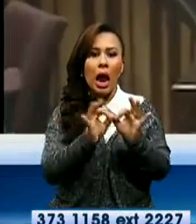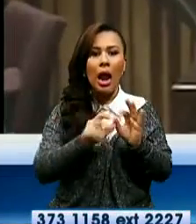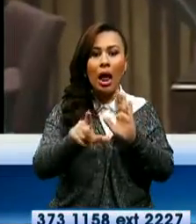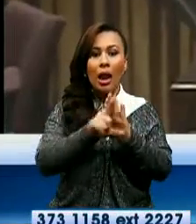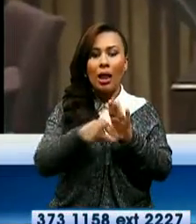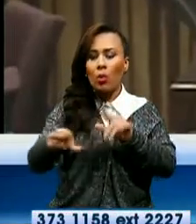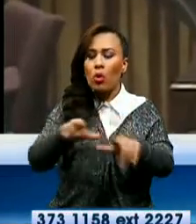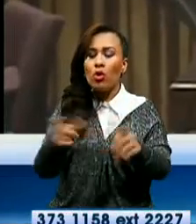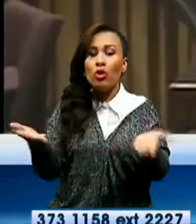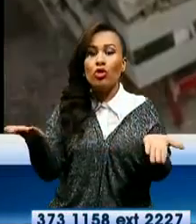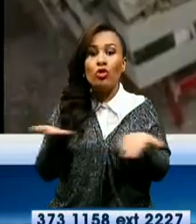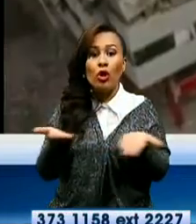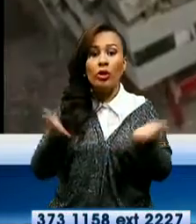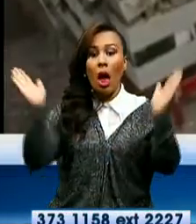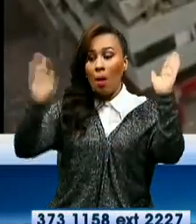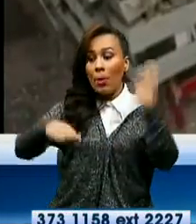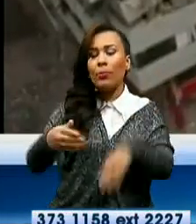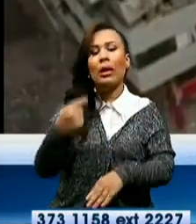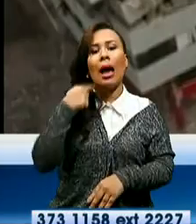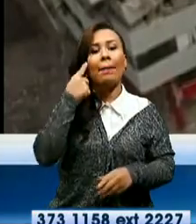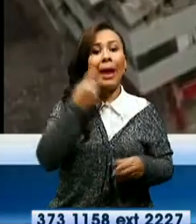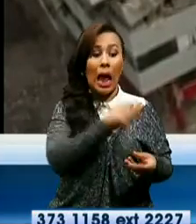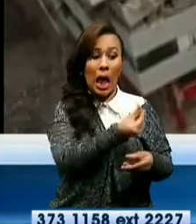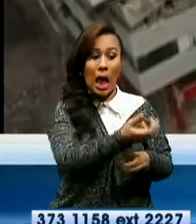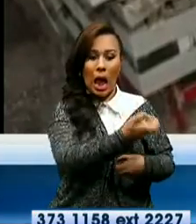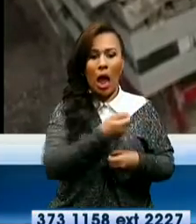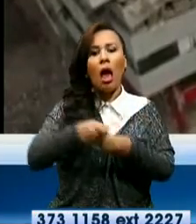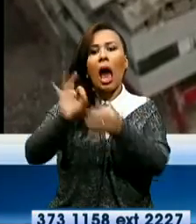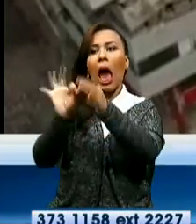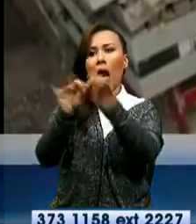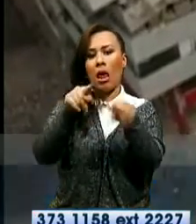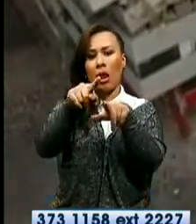de las zonas afectadas por el terremoto del pasado 16 de abril. Informó Javier Gallo.